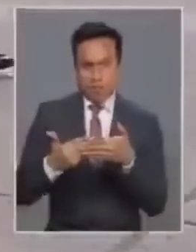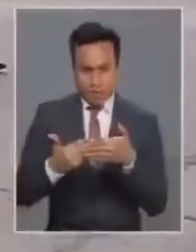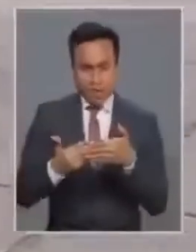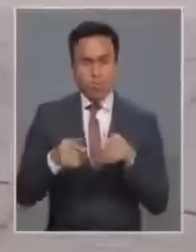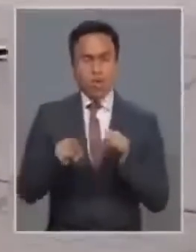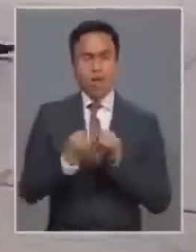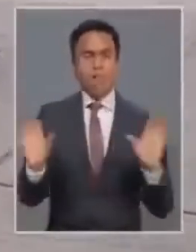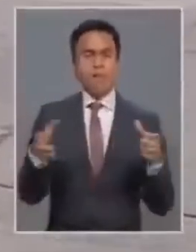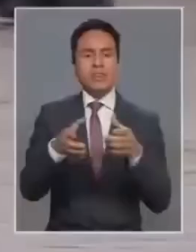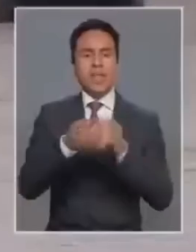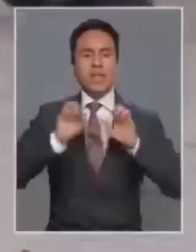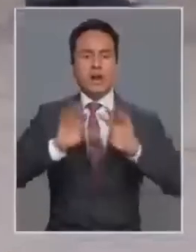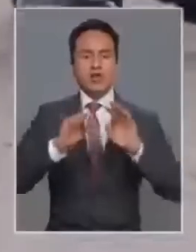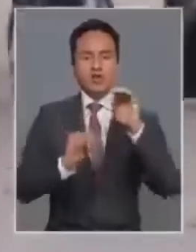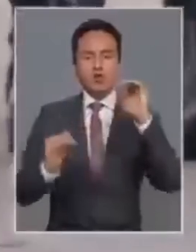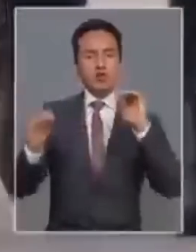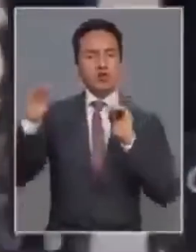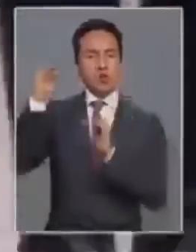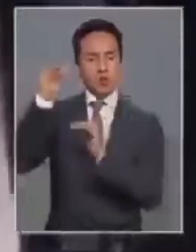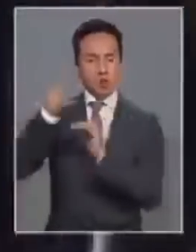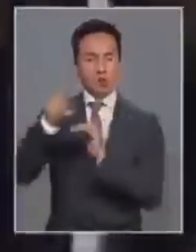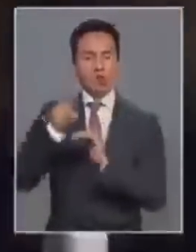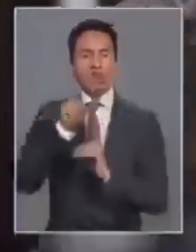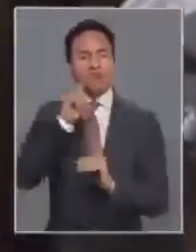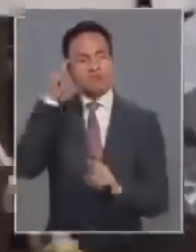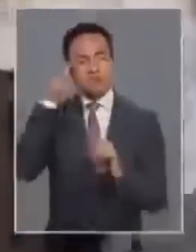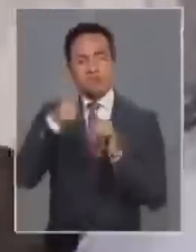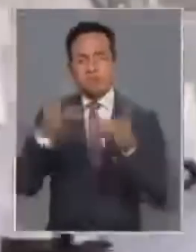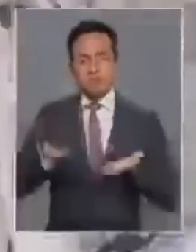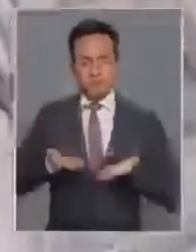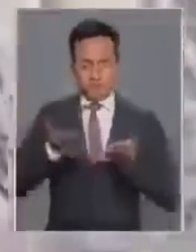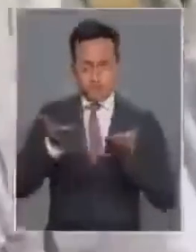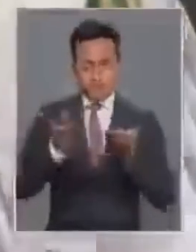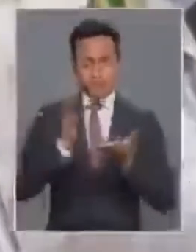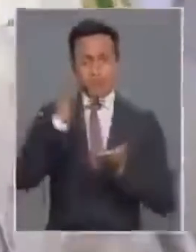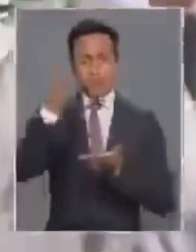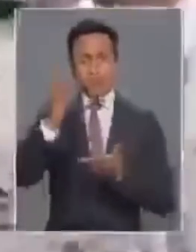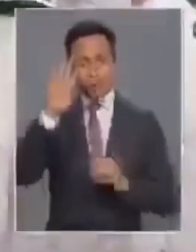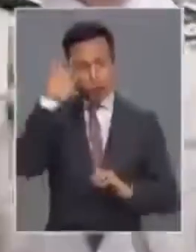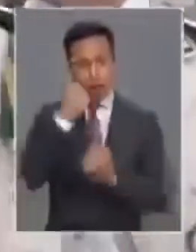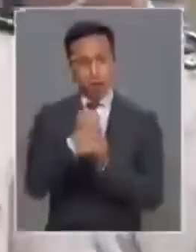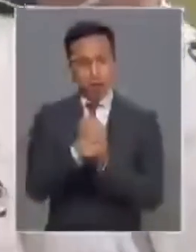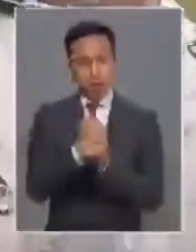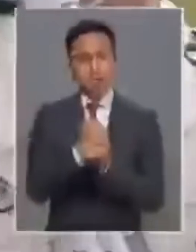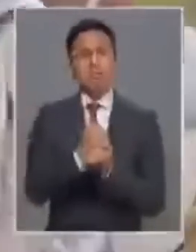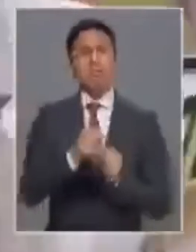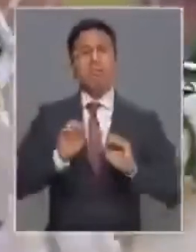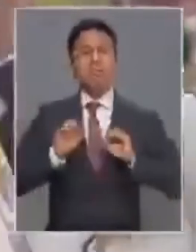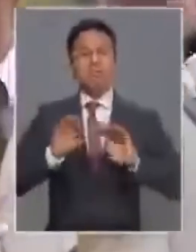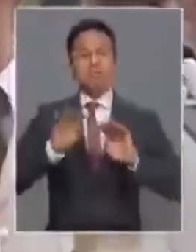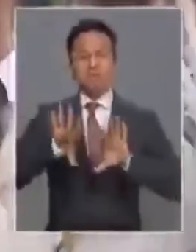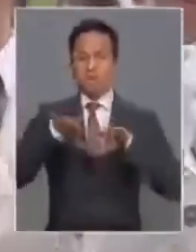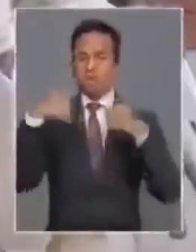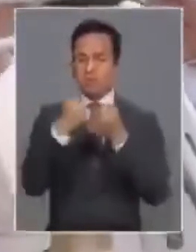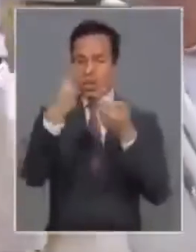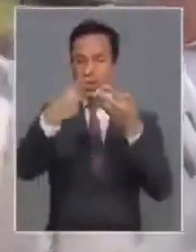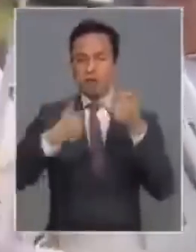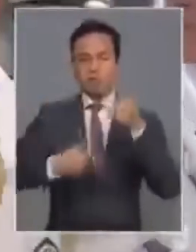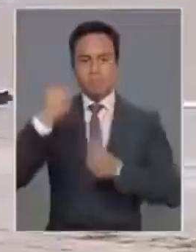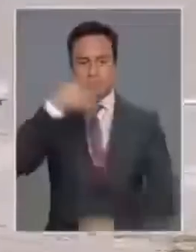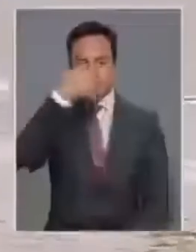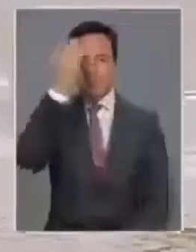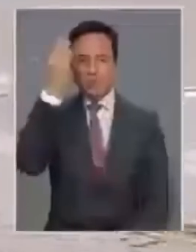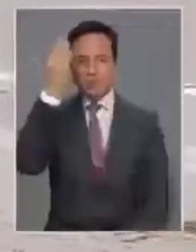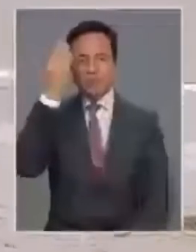decir que campo, ¿no? O sí. Sea, pues es un sector rural, pero es campo. Pero en cambio allá, pues claro, es una explanada enorme,